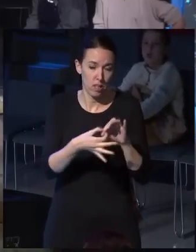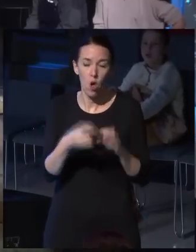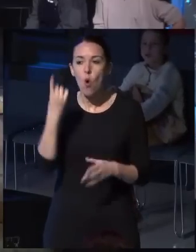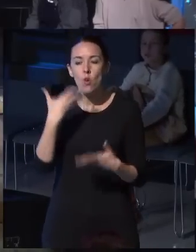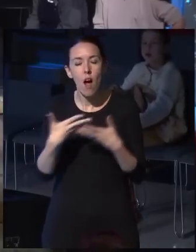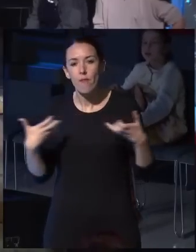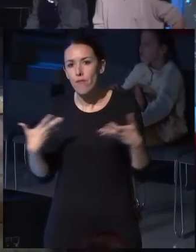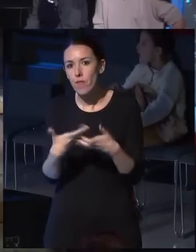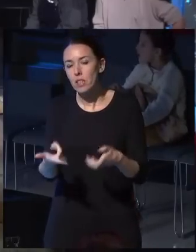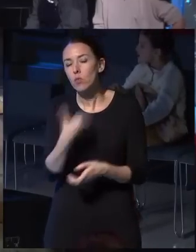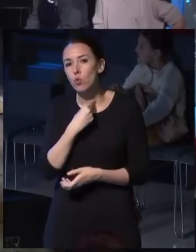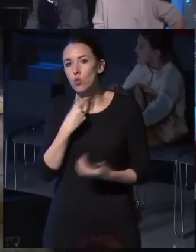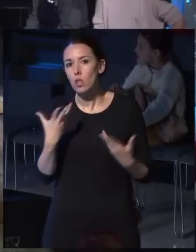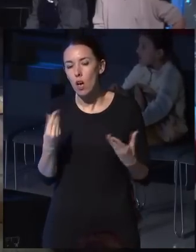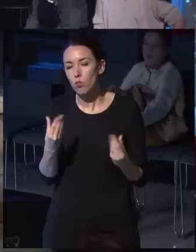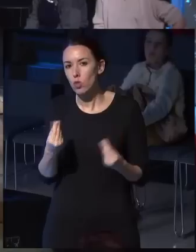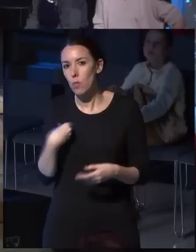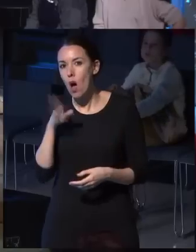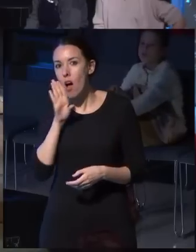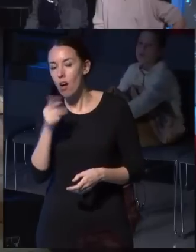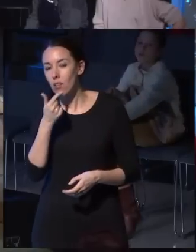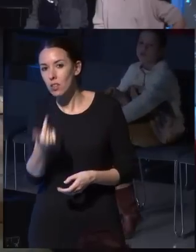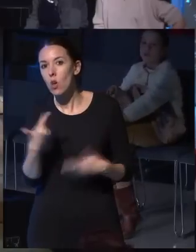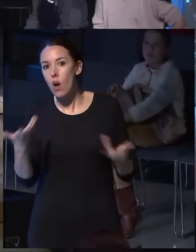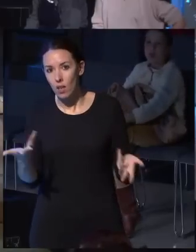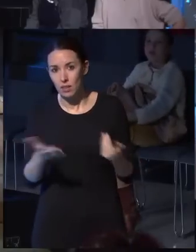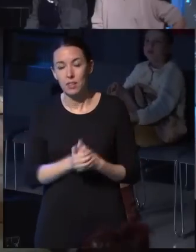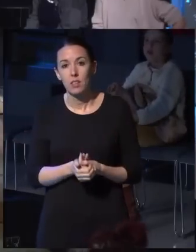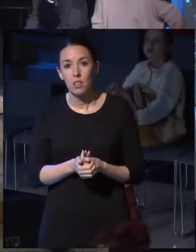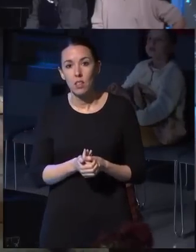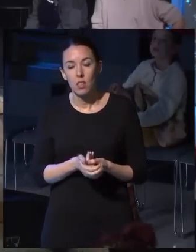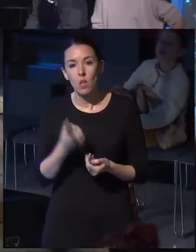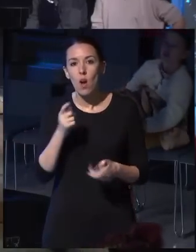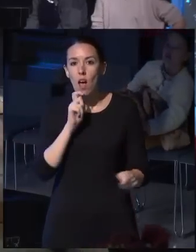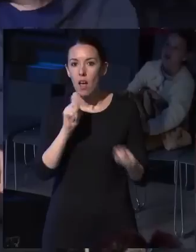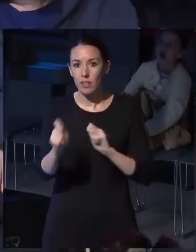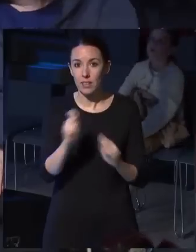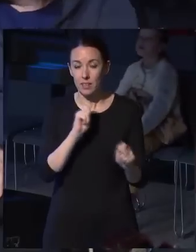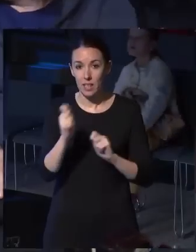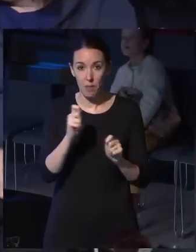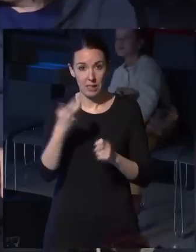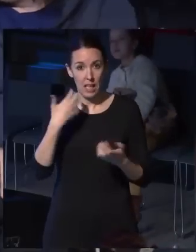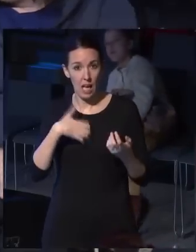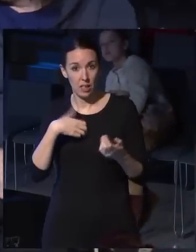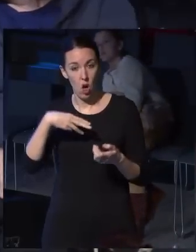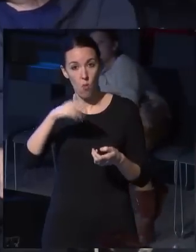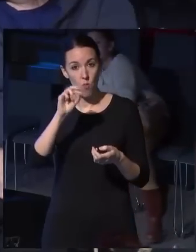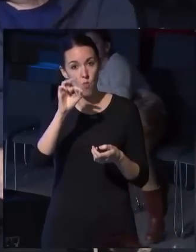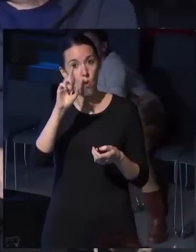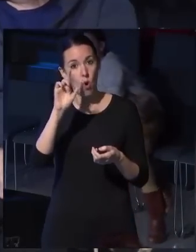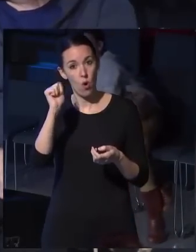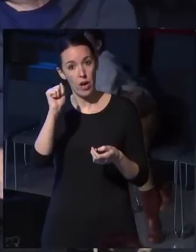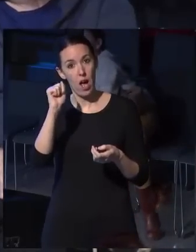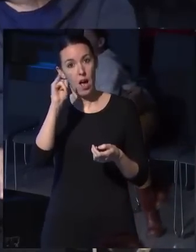frase que a mí me gusta mucho y que creo que tiene que ver con lo que tú estás comentando, que tiene que ver con una entrevista que le hicieron a un guitarrista, Moradito Chico, y